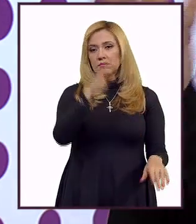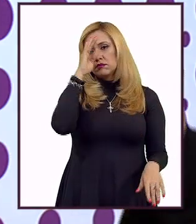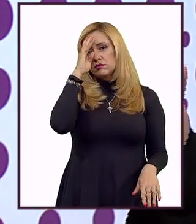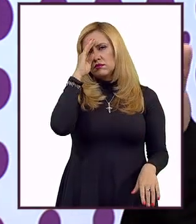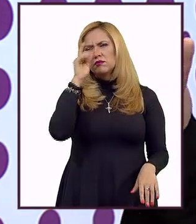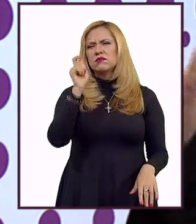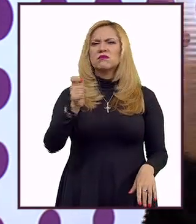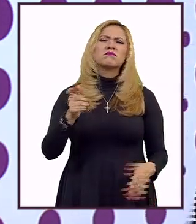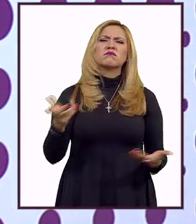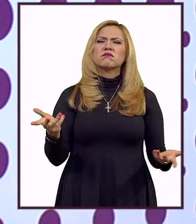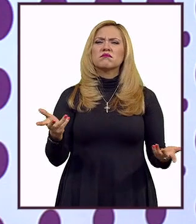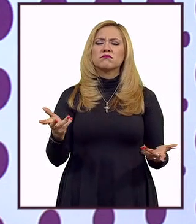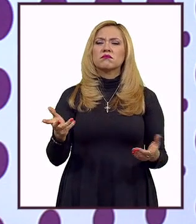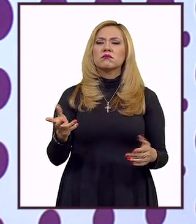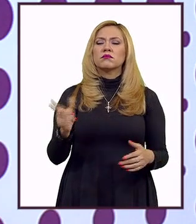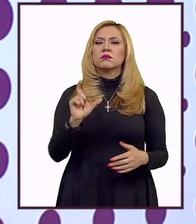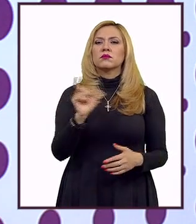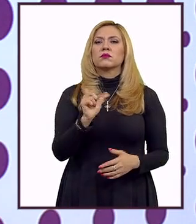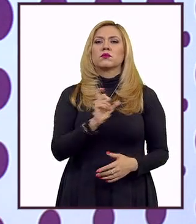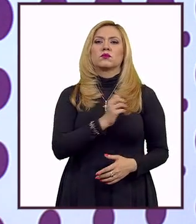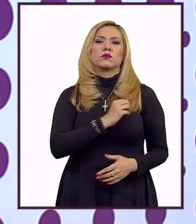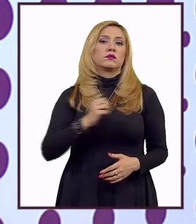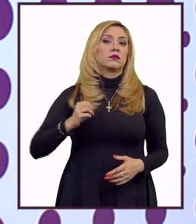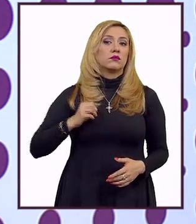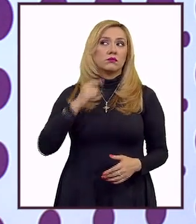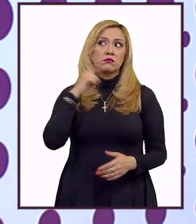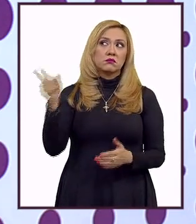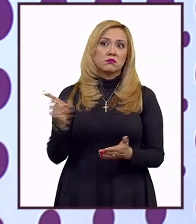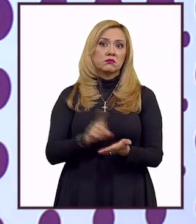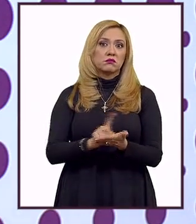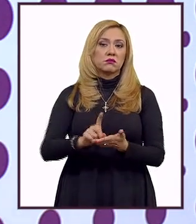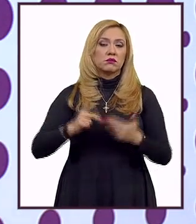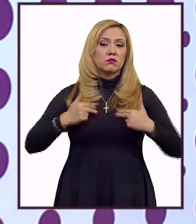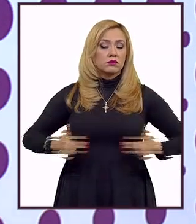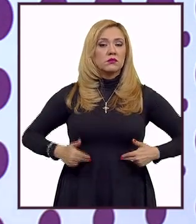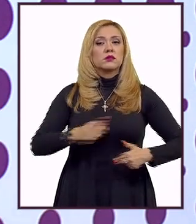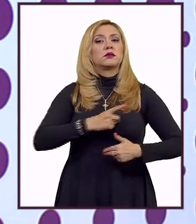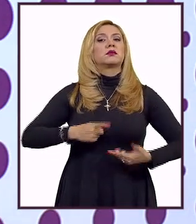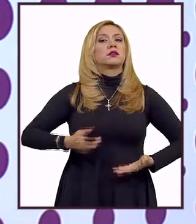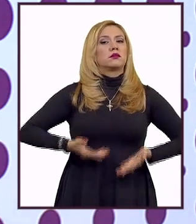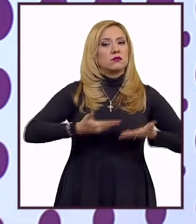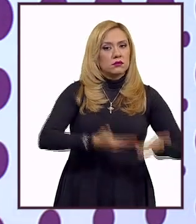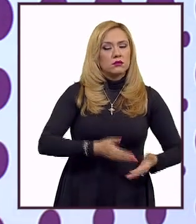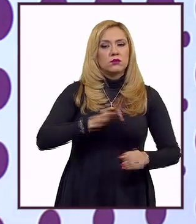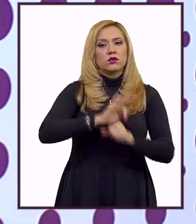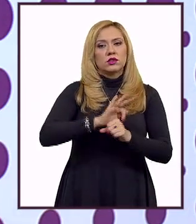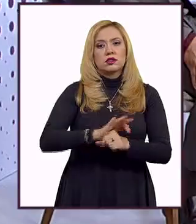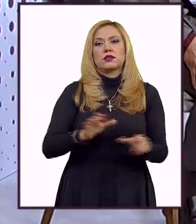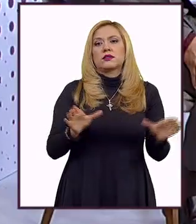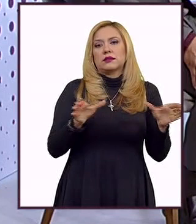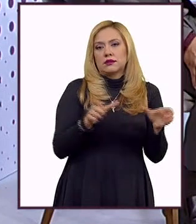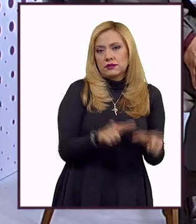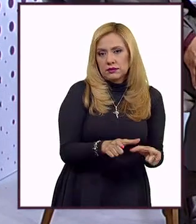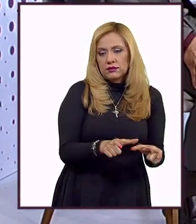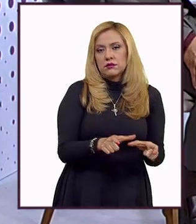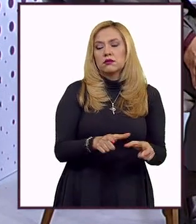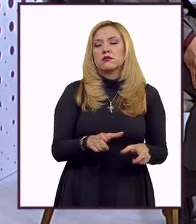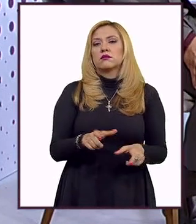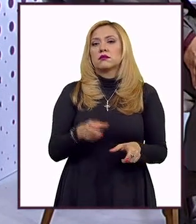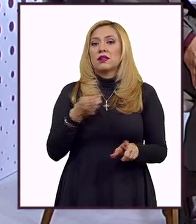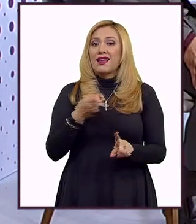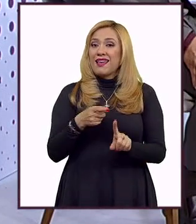también en las obligaciones generales de derechos humanos de garantizar y de proteger. Esto, posición especial de